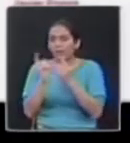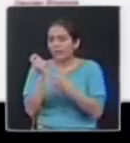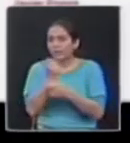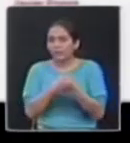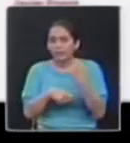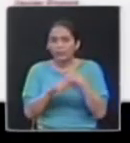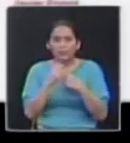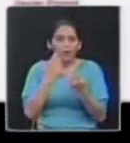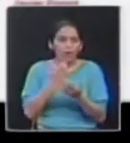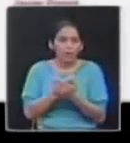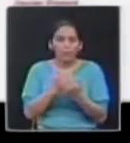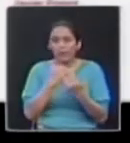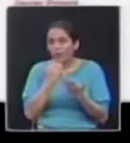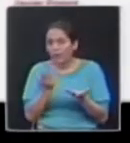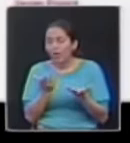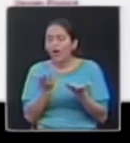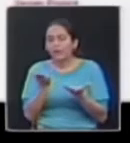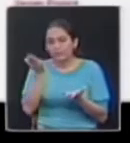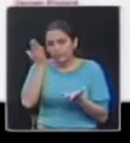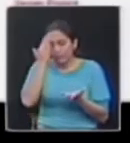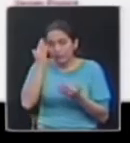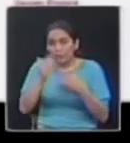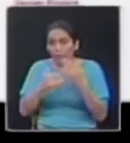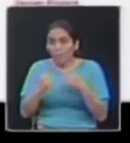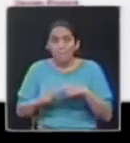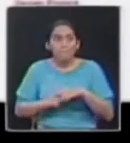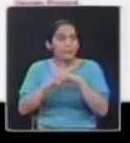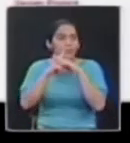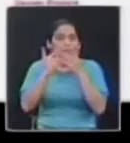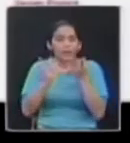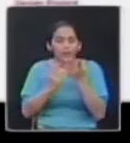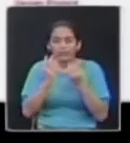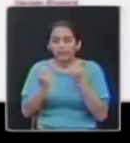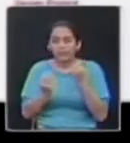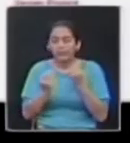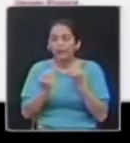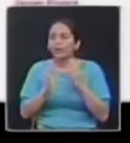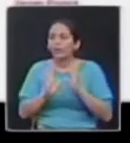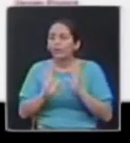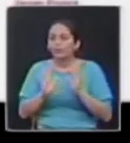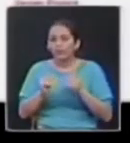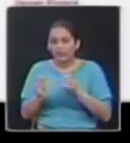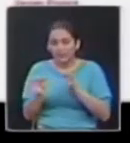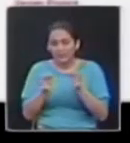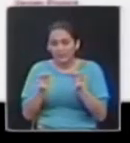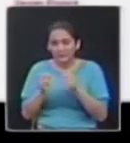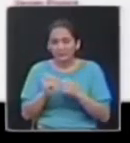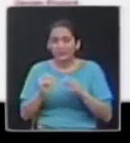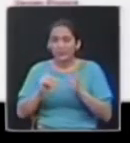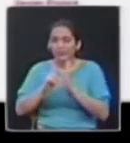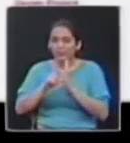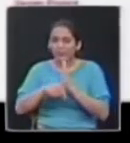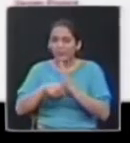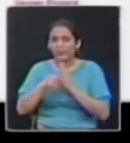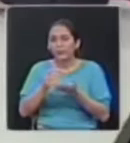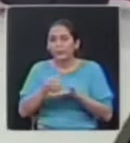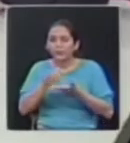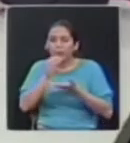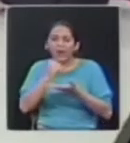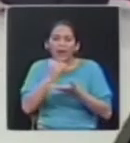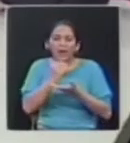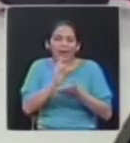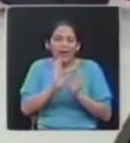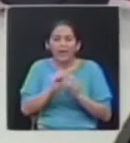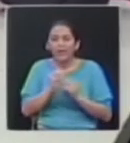crisis. Luego tendremos un pequeño coffee break para que puedan descansar, y finalmente vamos a terminar con los otros dos expositores,